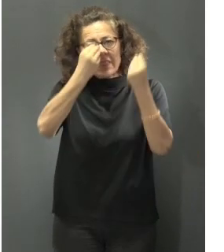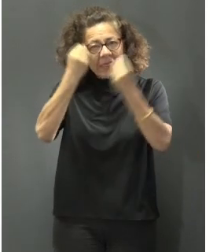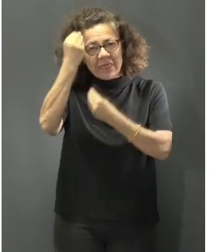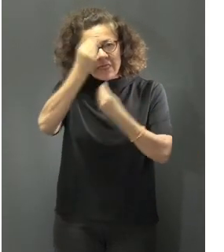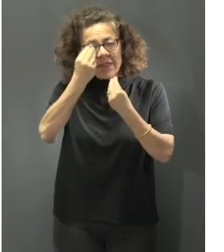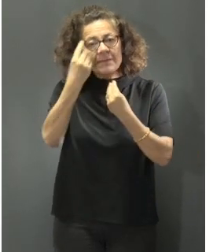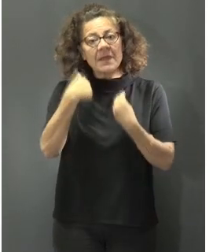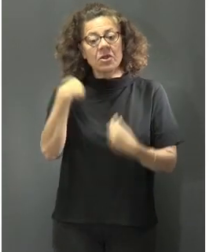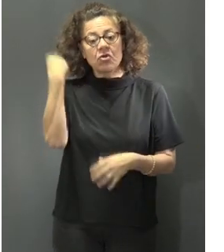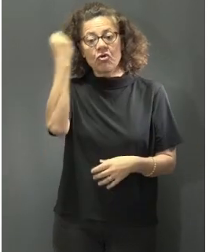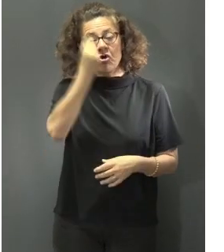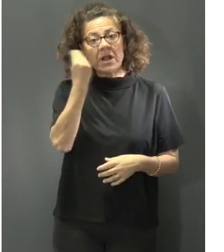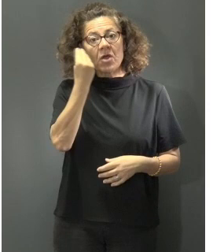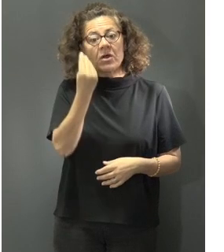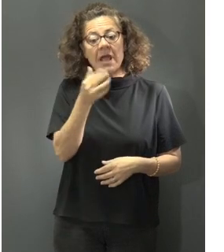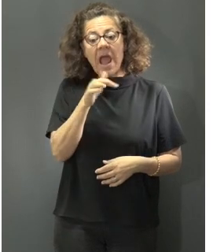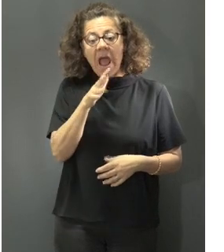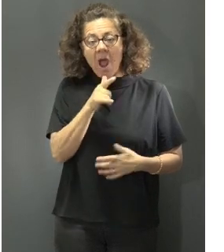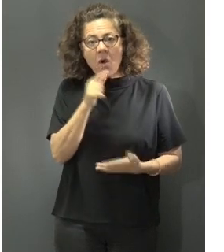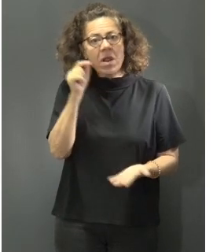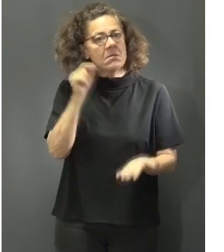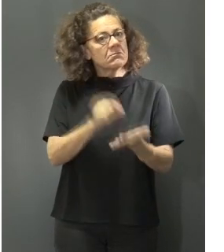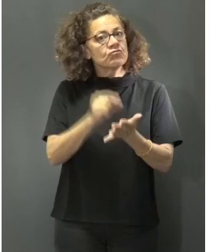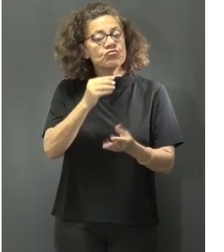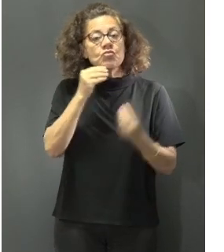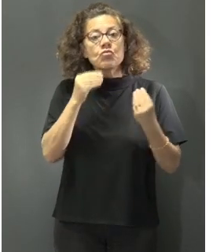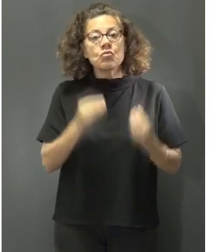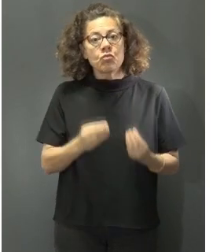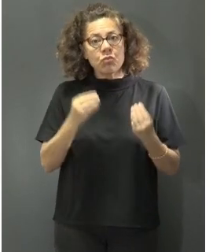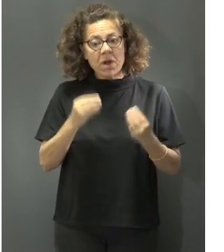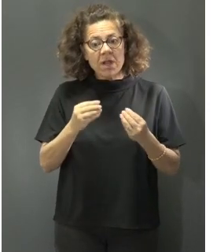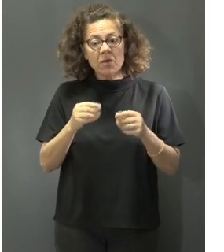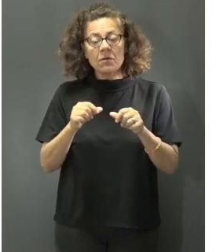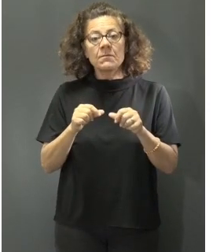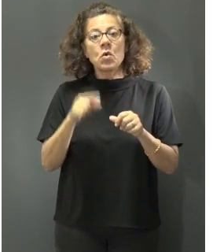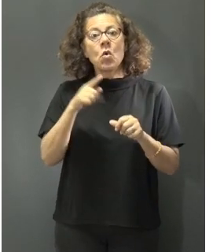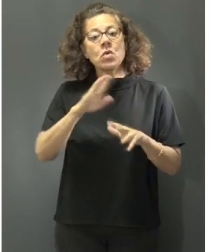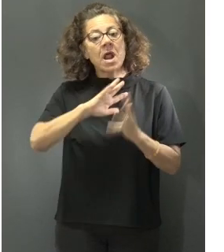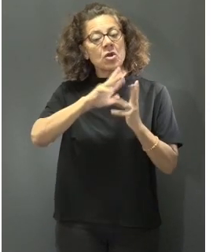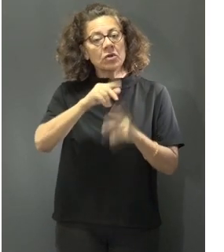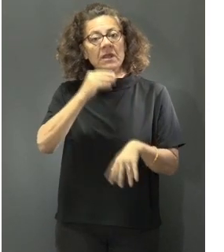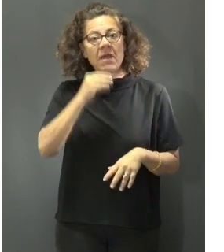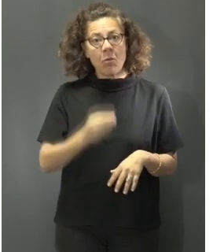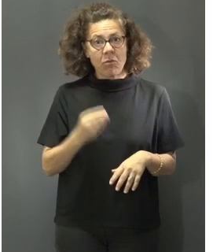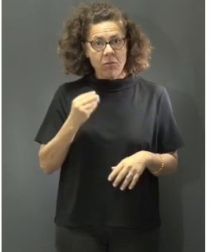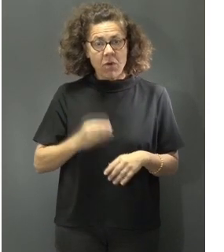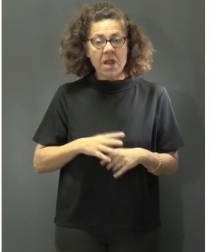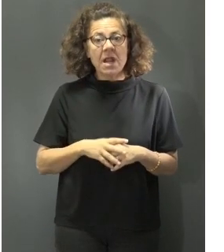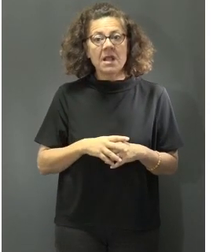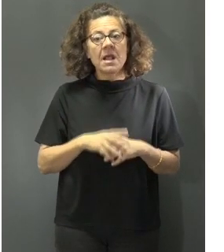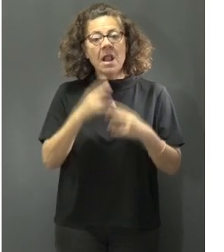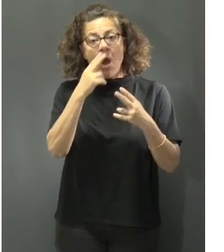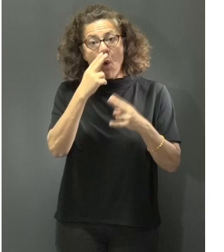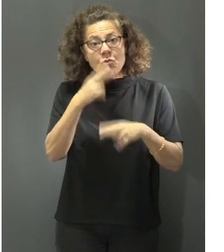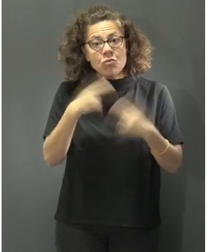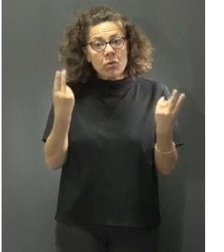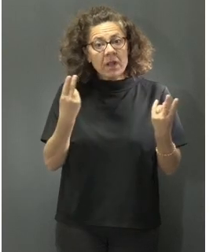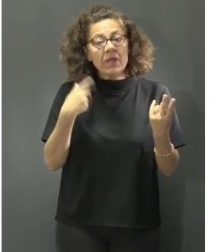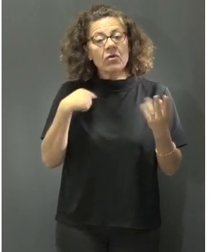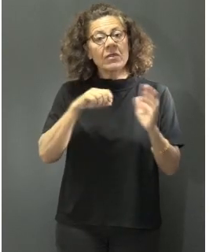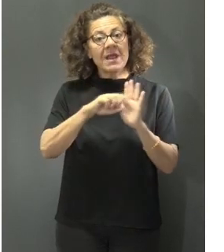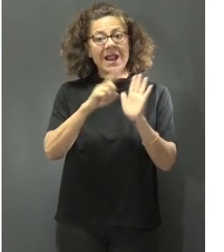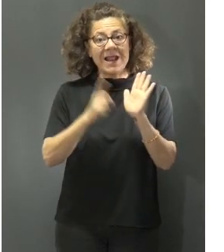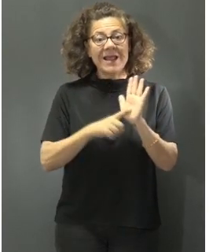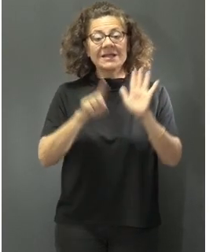que creo que estamos en un buen momento, que ha sido una muy buena noticia la publicación de la